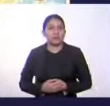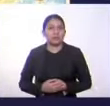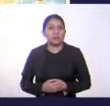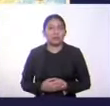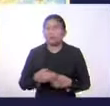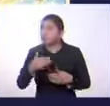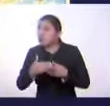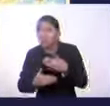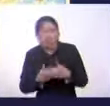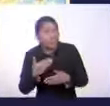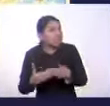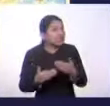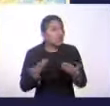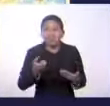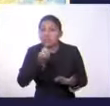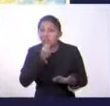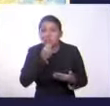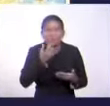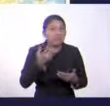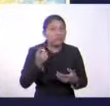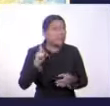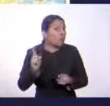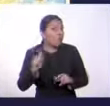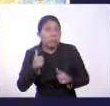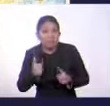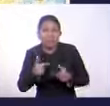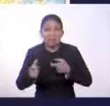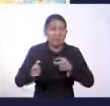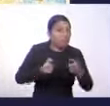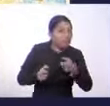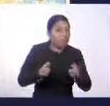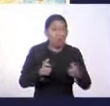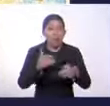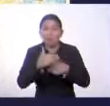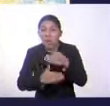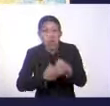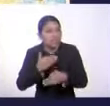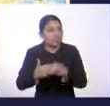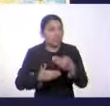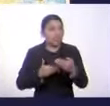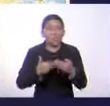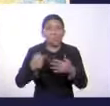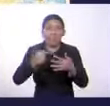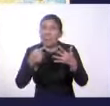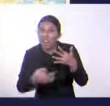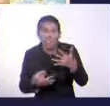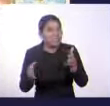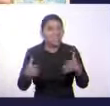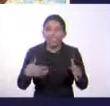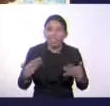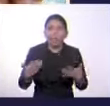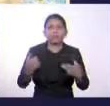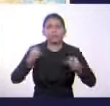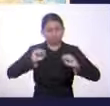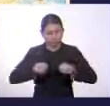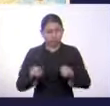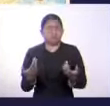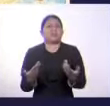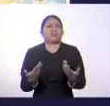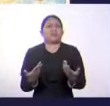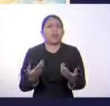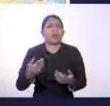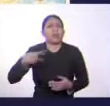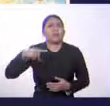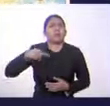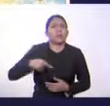administrativo, y si hay una dilación indebida o no hay, digamos, un procedimiento conforme a la ley, él podría haber dicho, Procuraduría, vigile